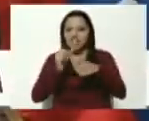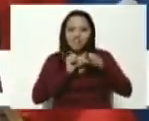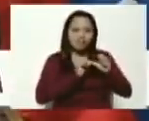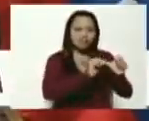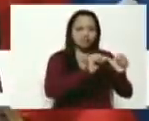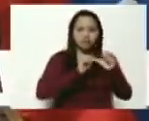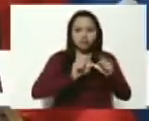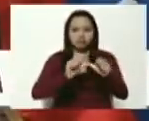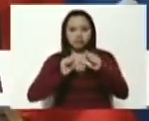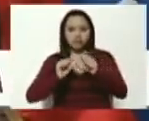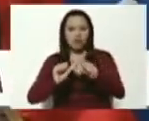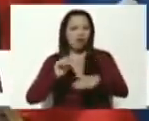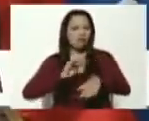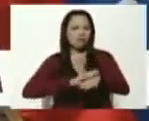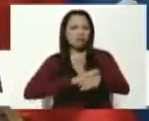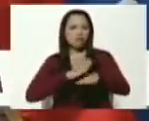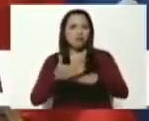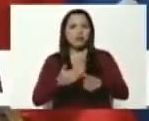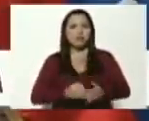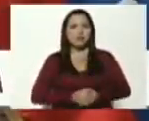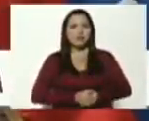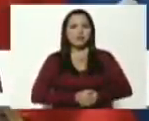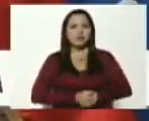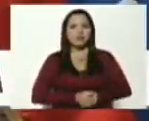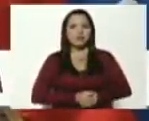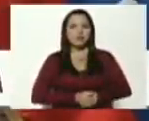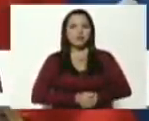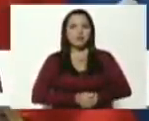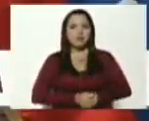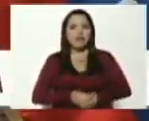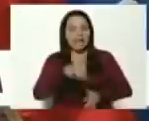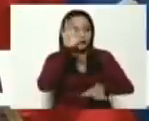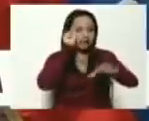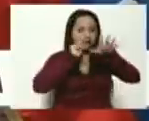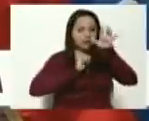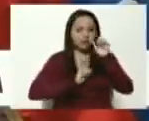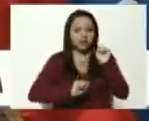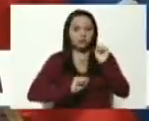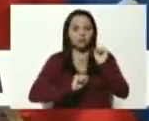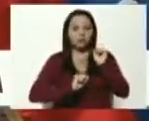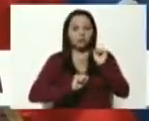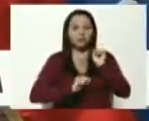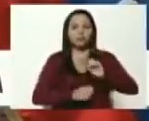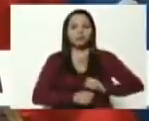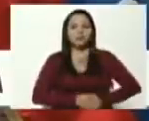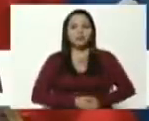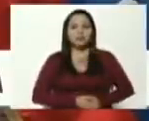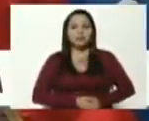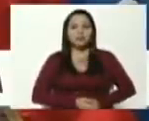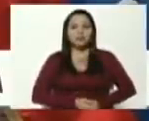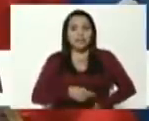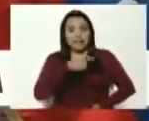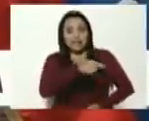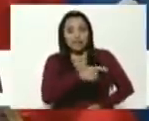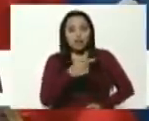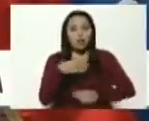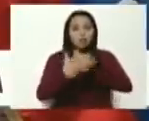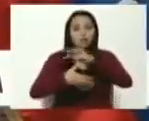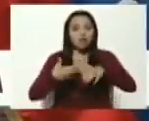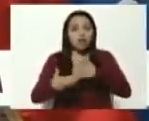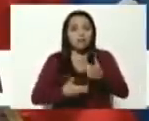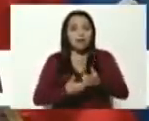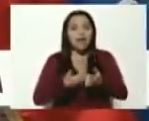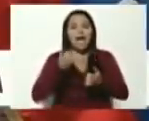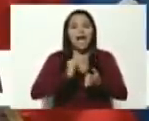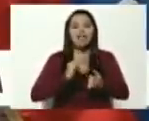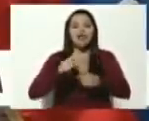continuar porque entendemos, y así ha ocurrido, que este tipo de hechos nos llevan a